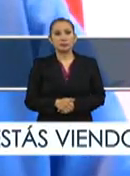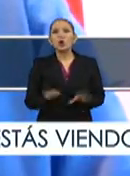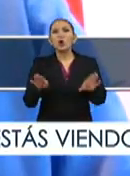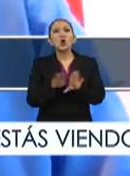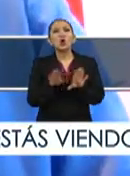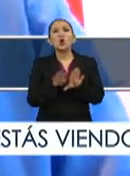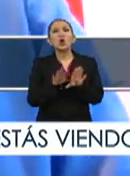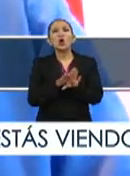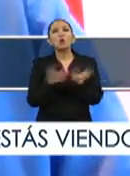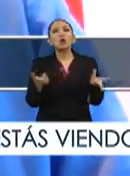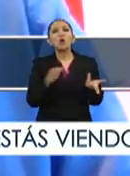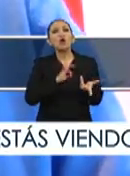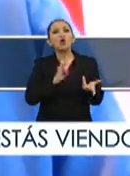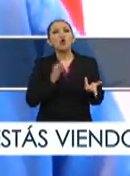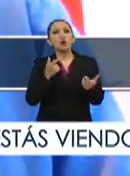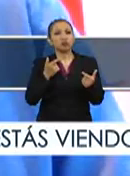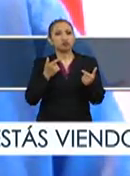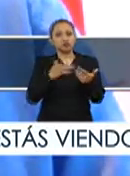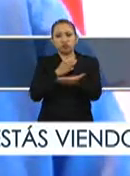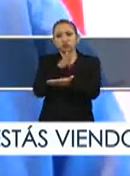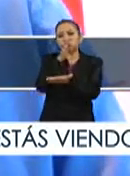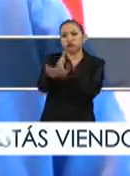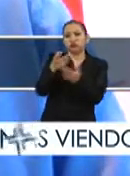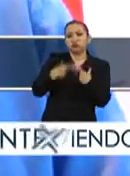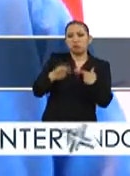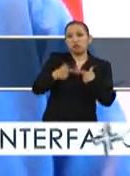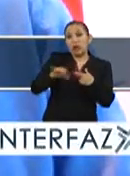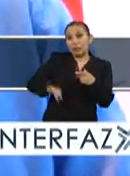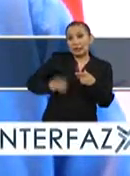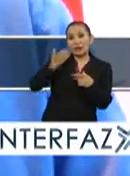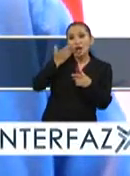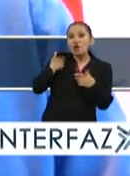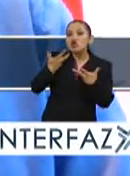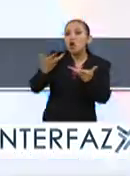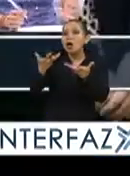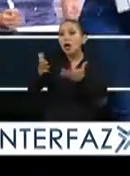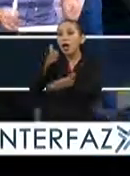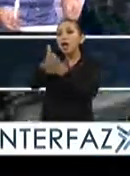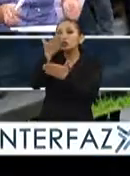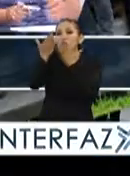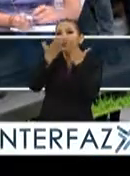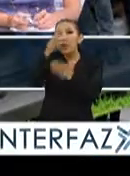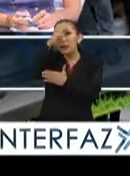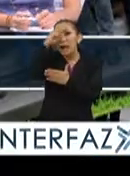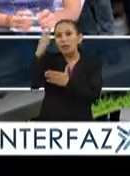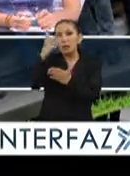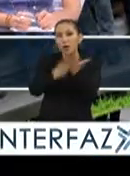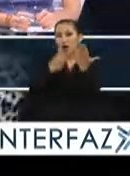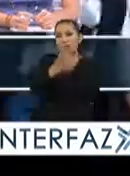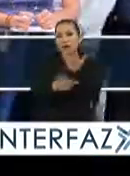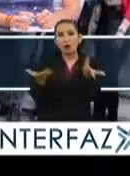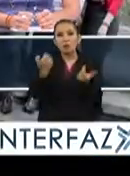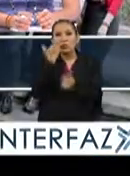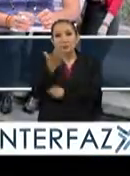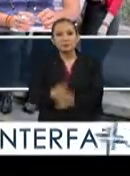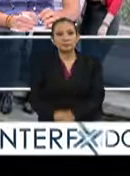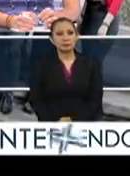¿Cómo pueden hacer para participar pues las personas interesadas en esta escuela de verano, en este programa de verano?